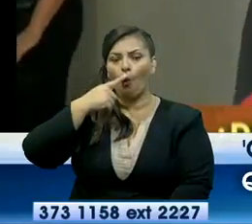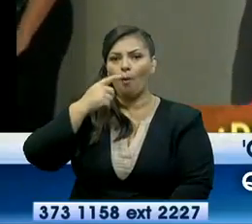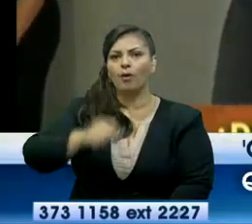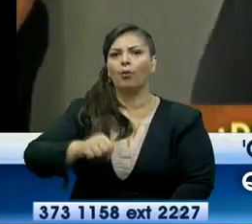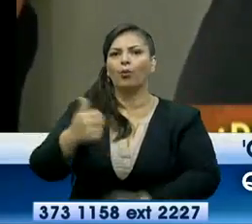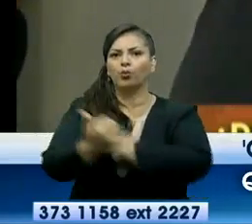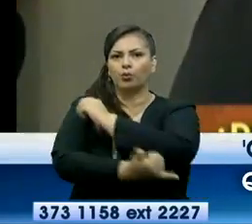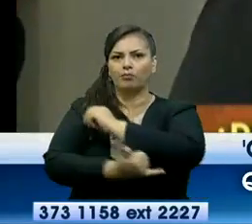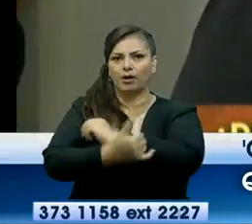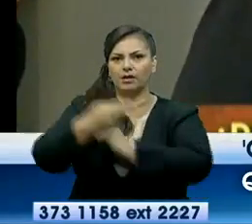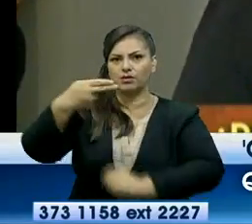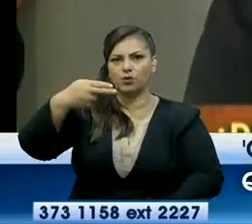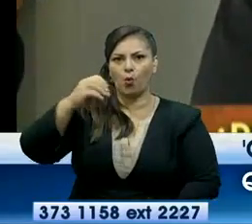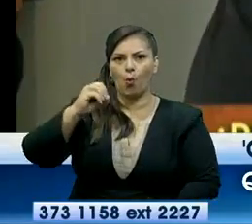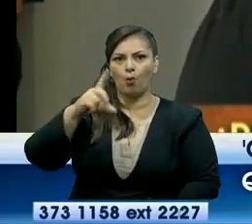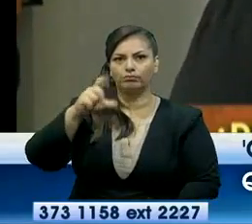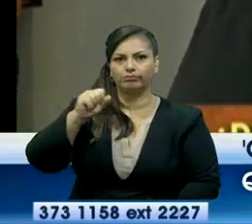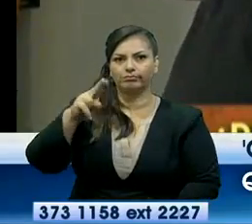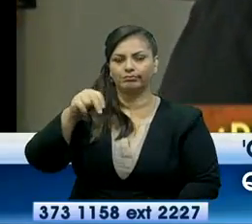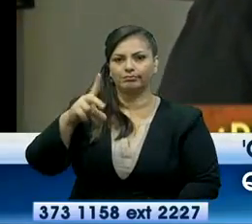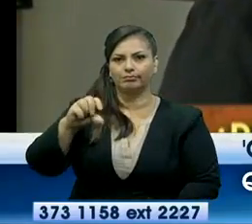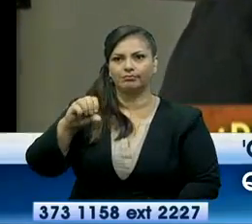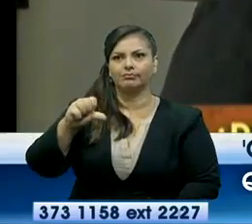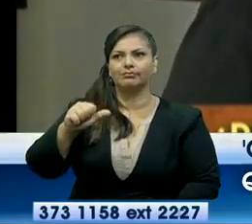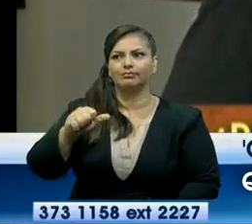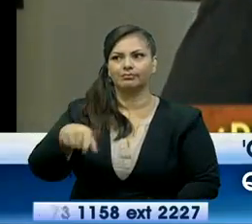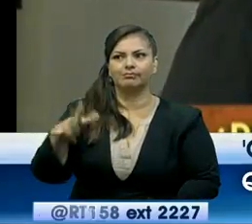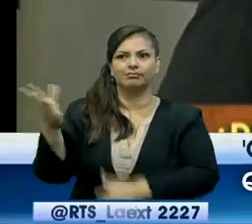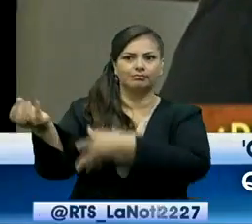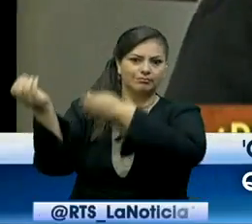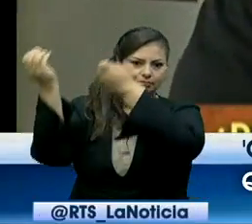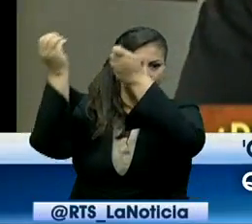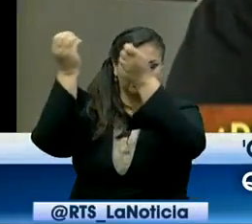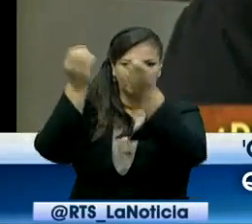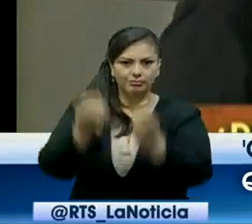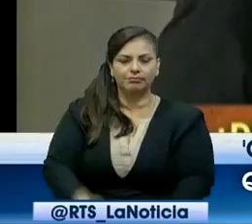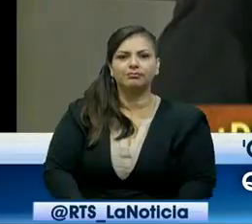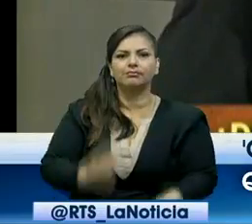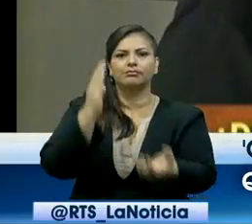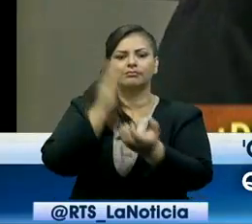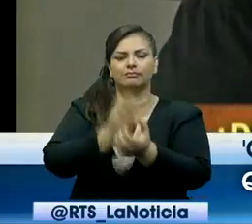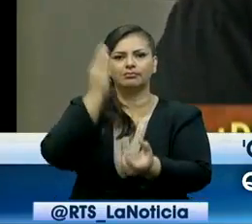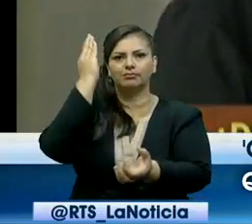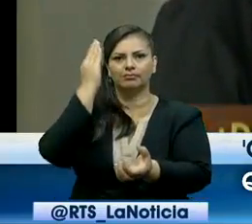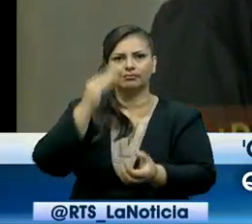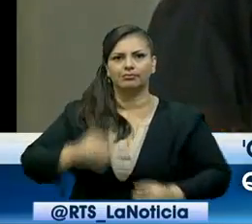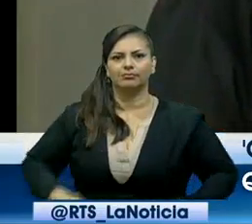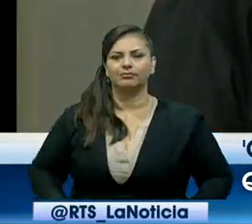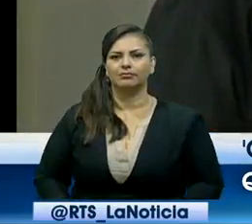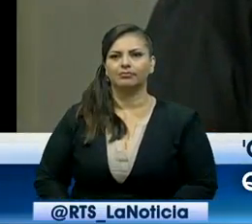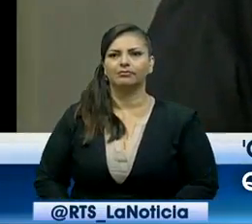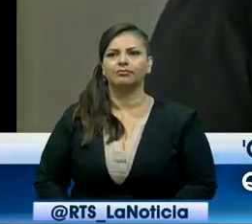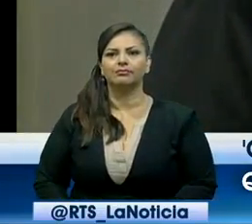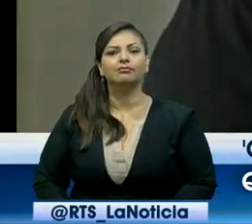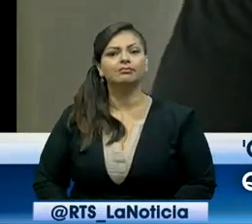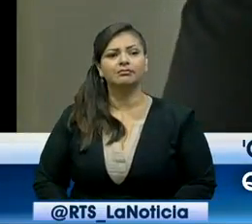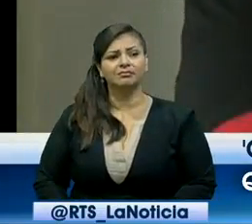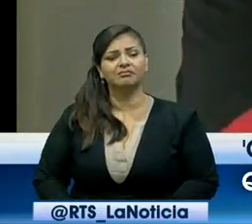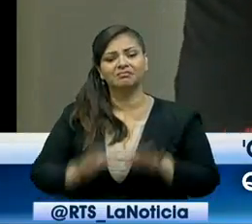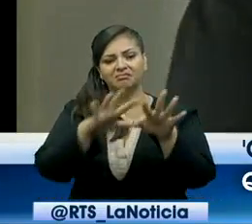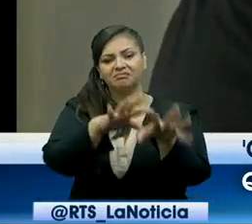leyeron de arriba pero el modo nuestro de decir las cosas arriba abajo arriba del río entonces